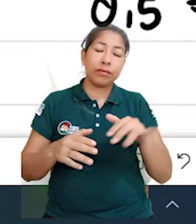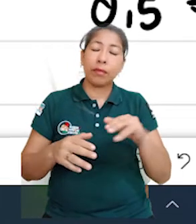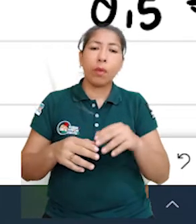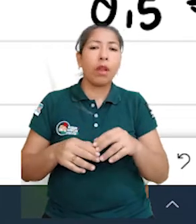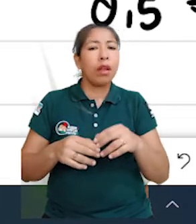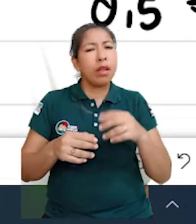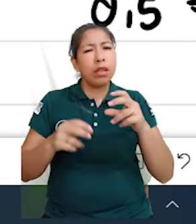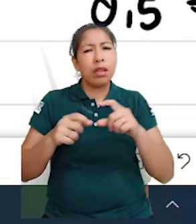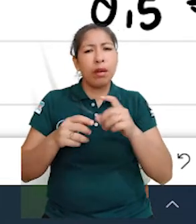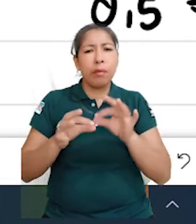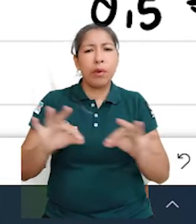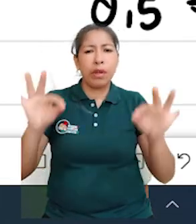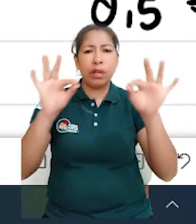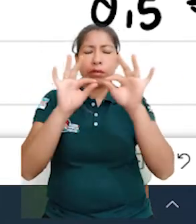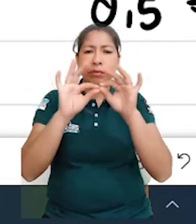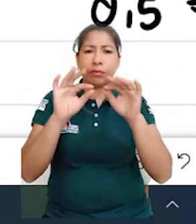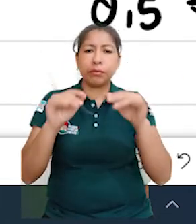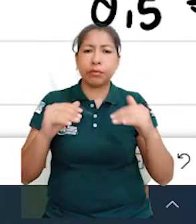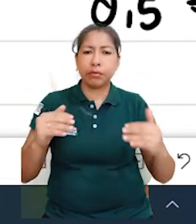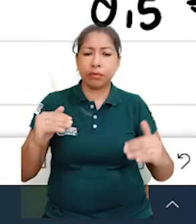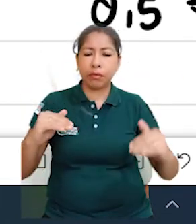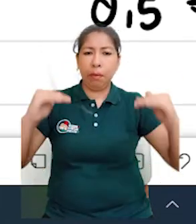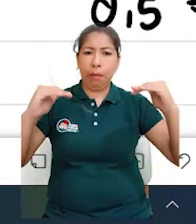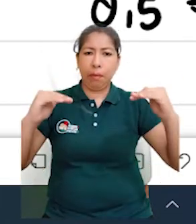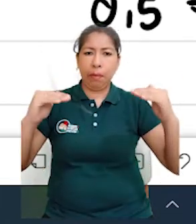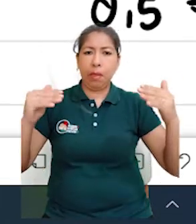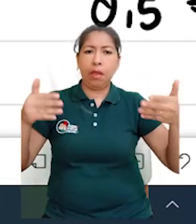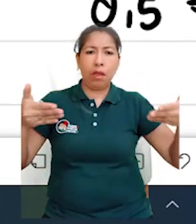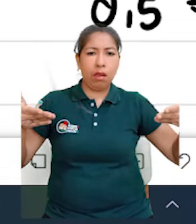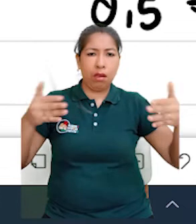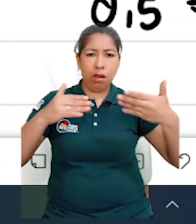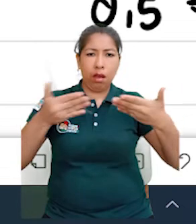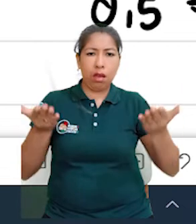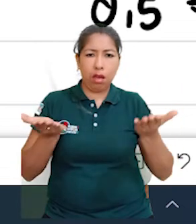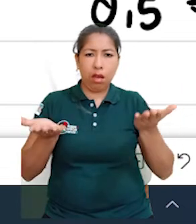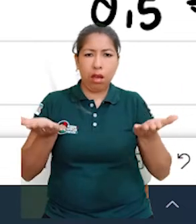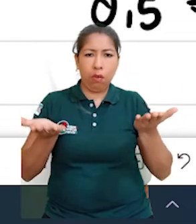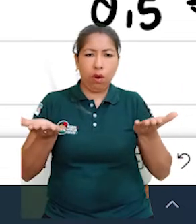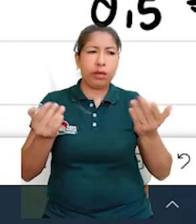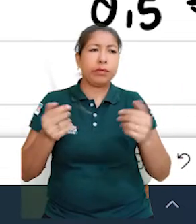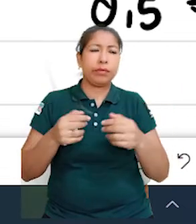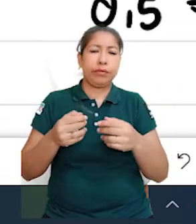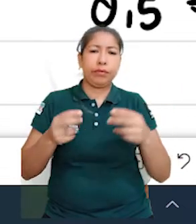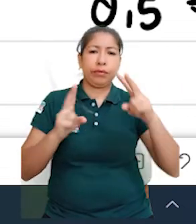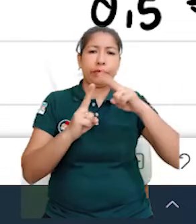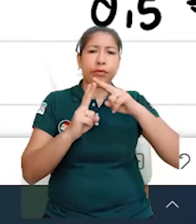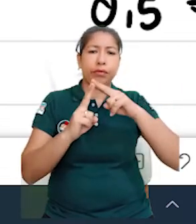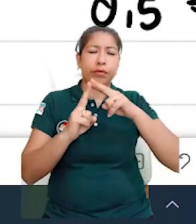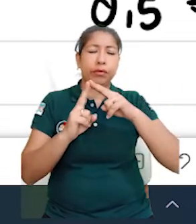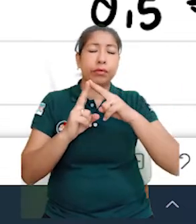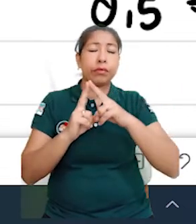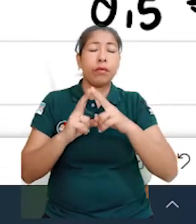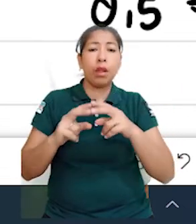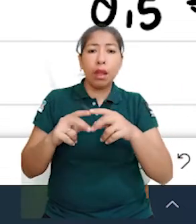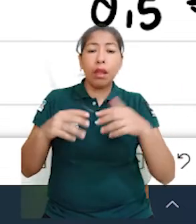es posible determinar. De esta forma, entonces, al concluir con los dos resultados, debemos verificar cada uno de ellos para